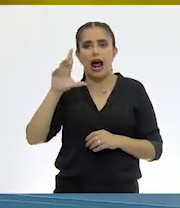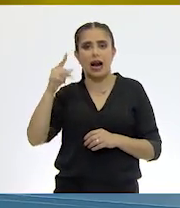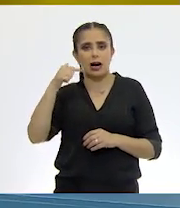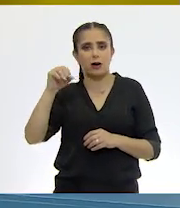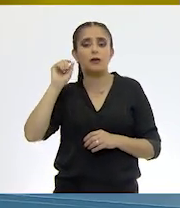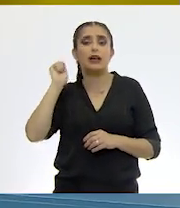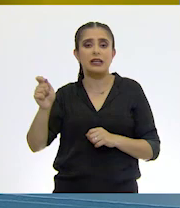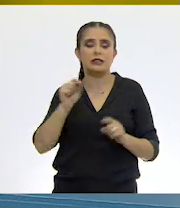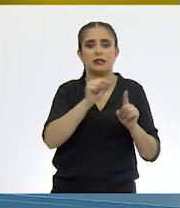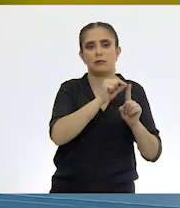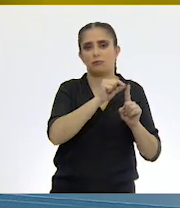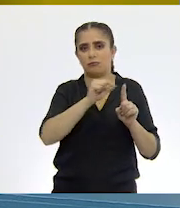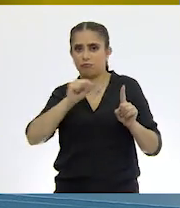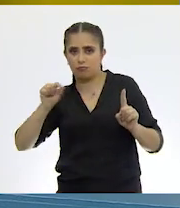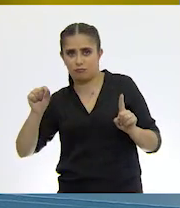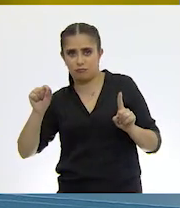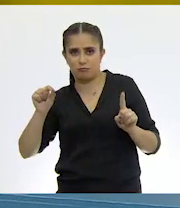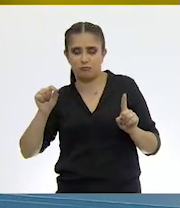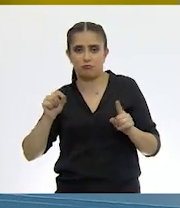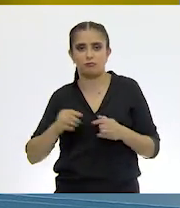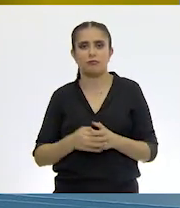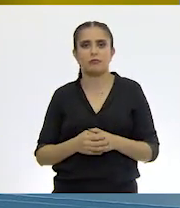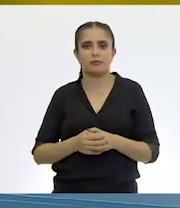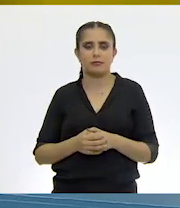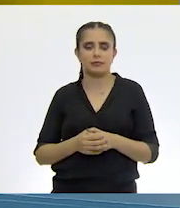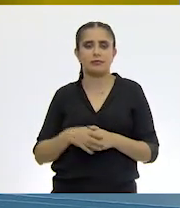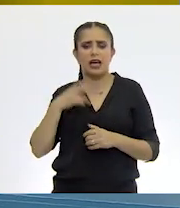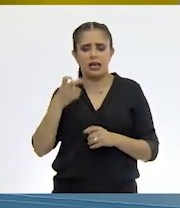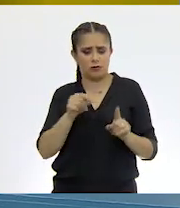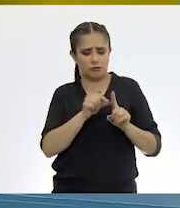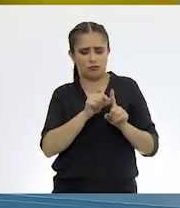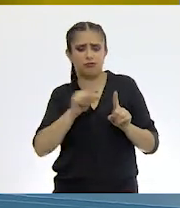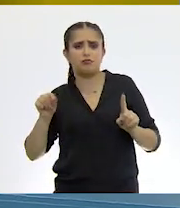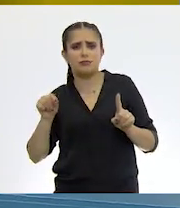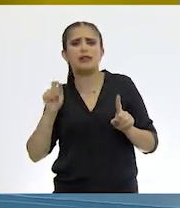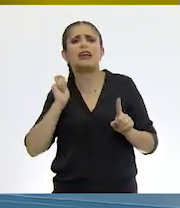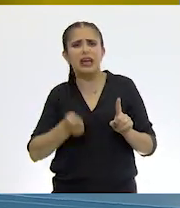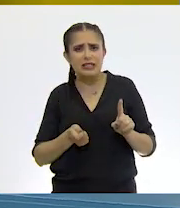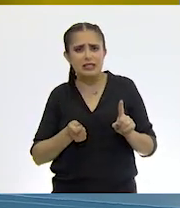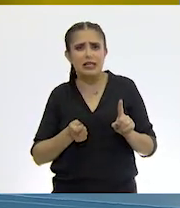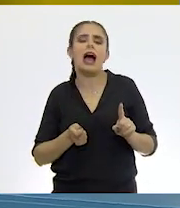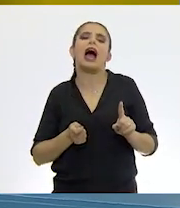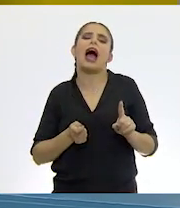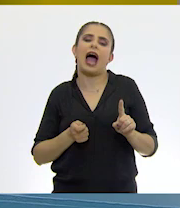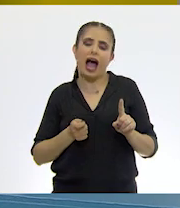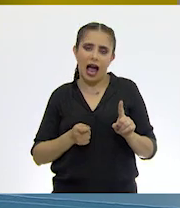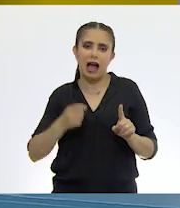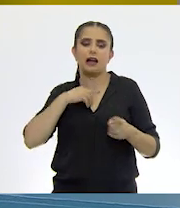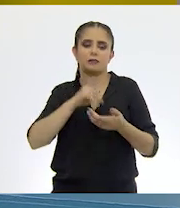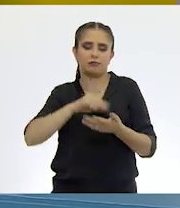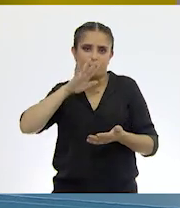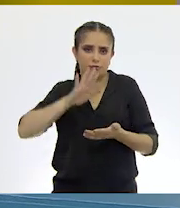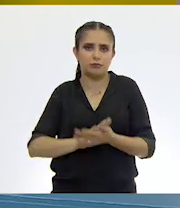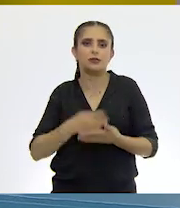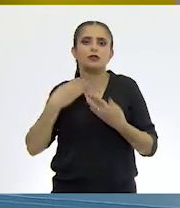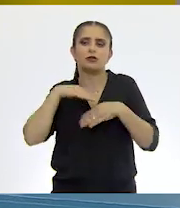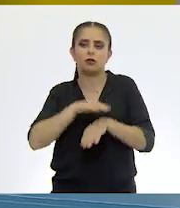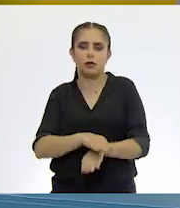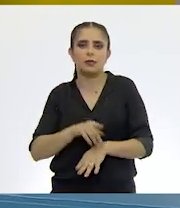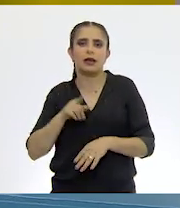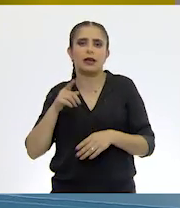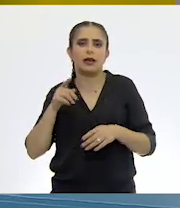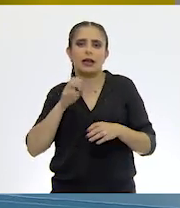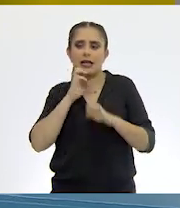también utilizamos el guión largo precisamente cuando vamos a hacer el reporte de nuestra